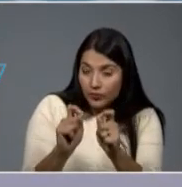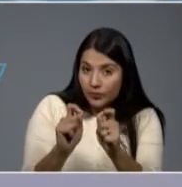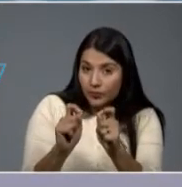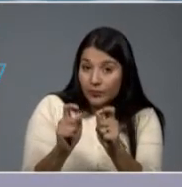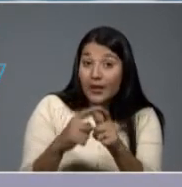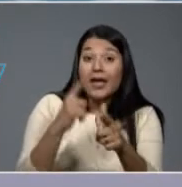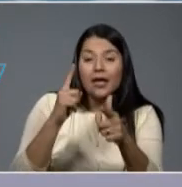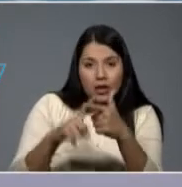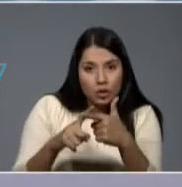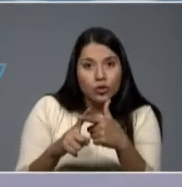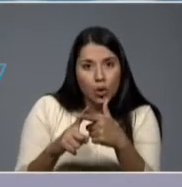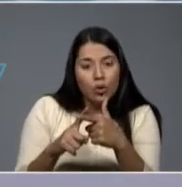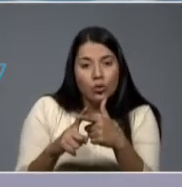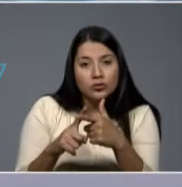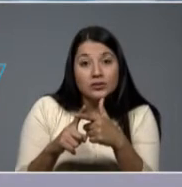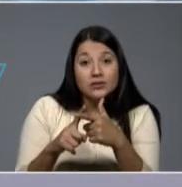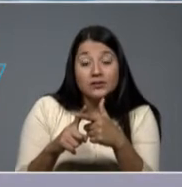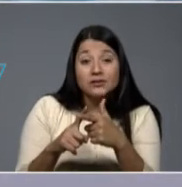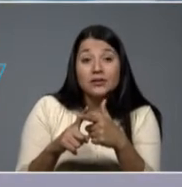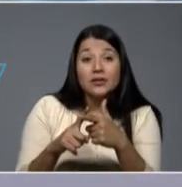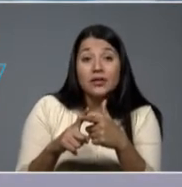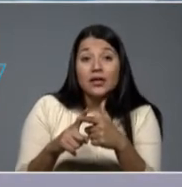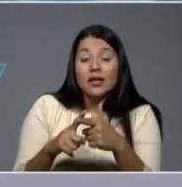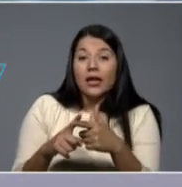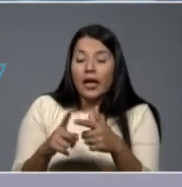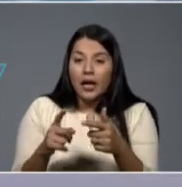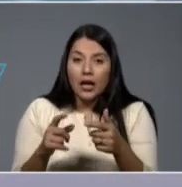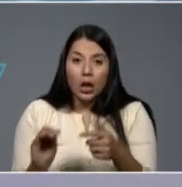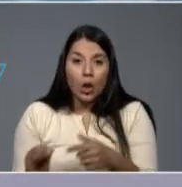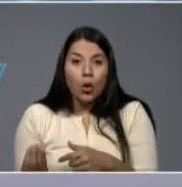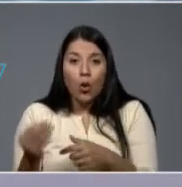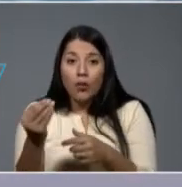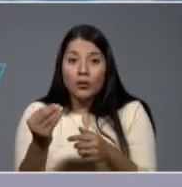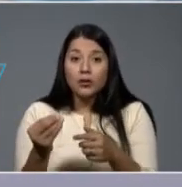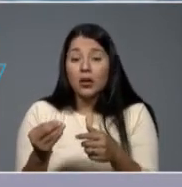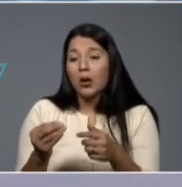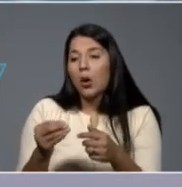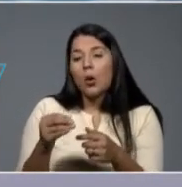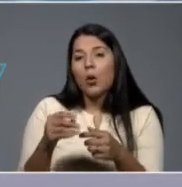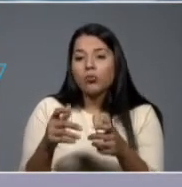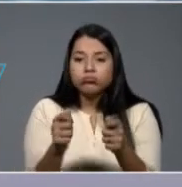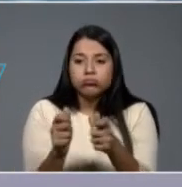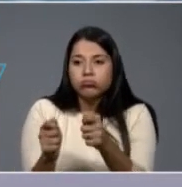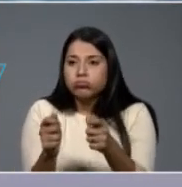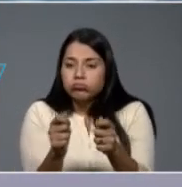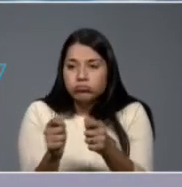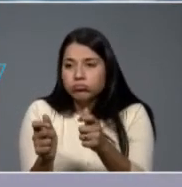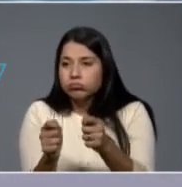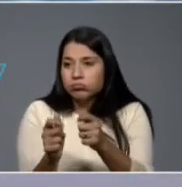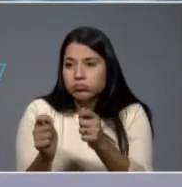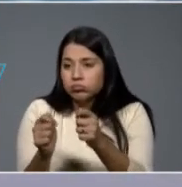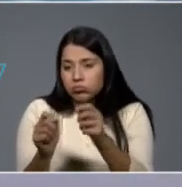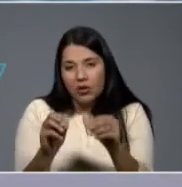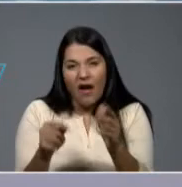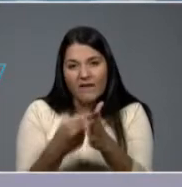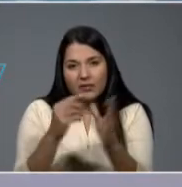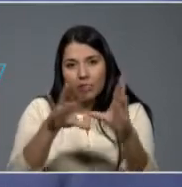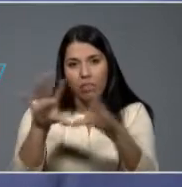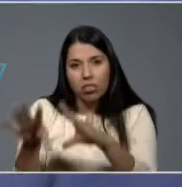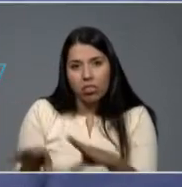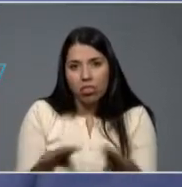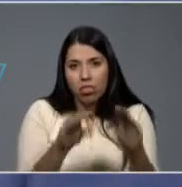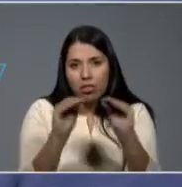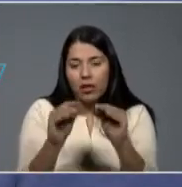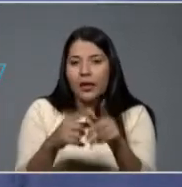inmiscuyen a los chicos en lo que están haciendo en el día a día, que es con su PS4, su Xbox, jugando estos juegos,